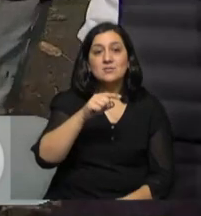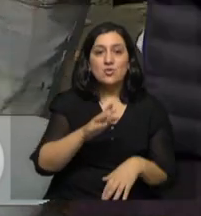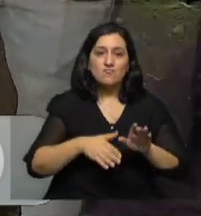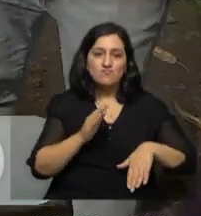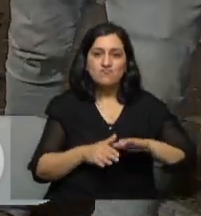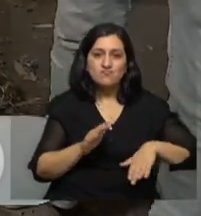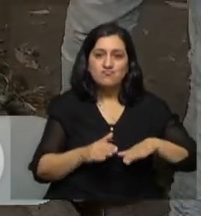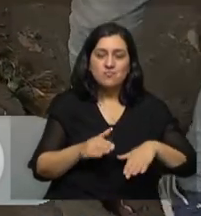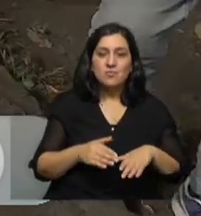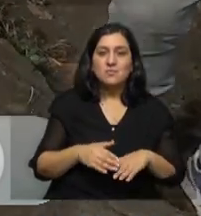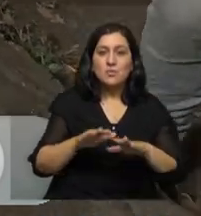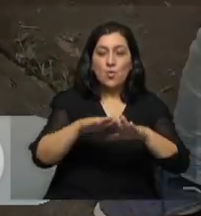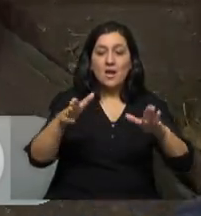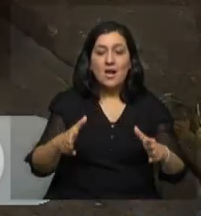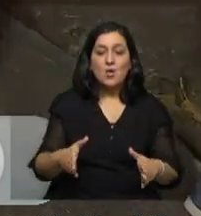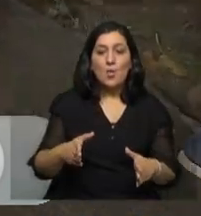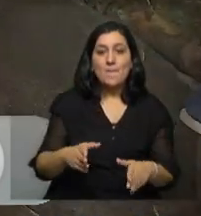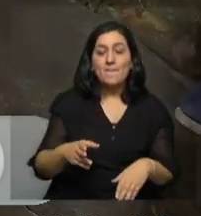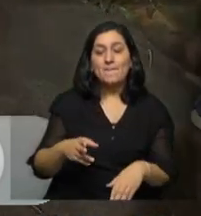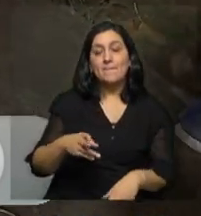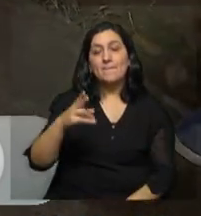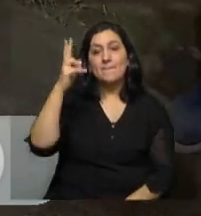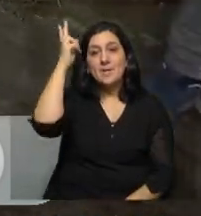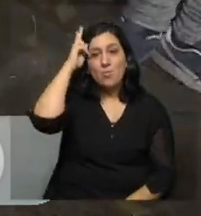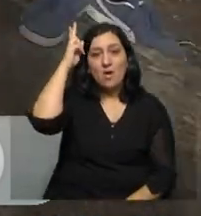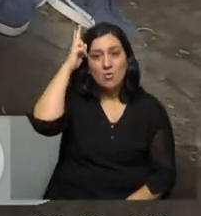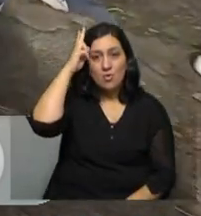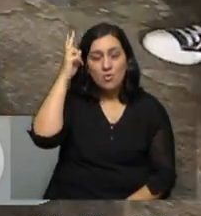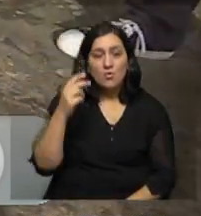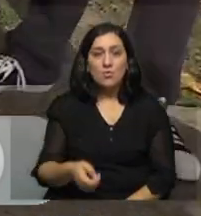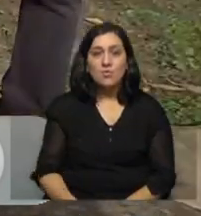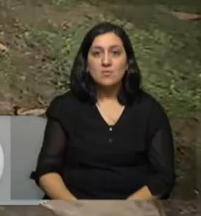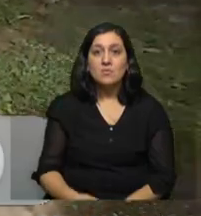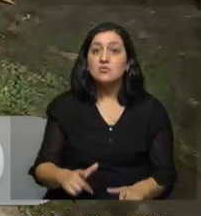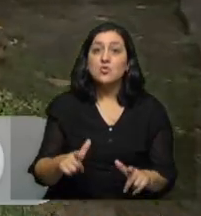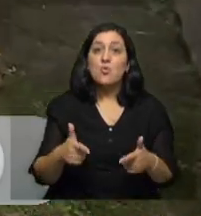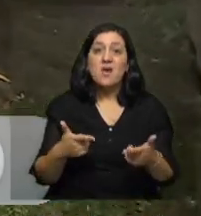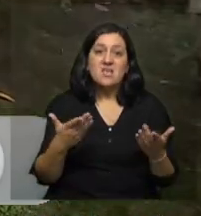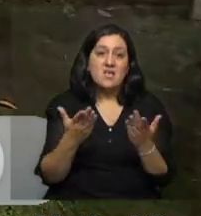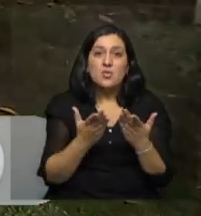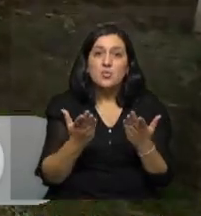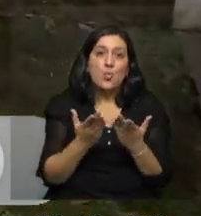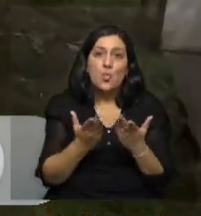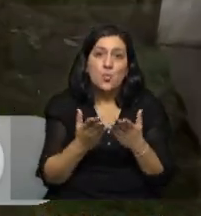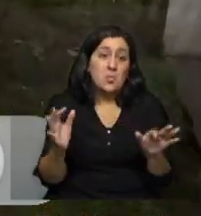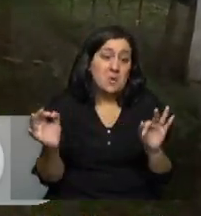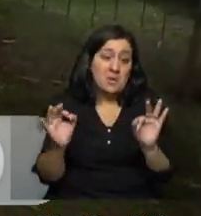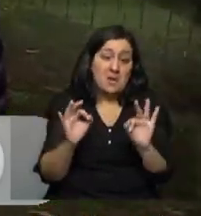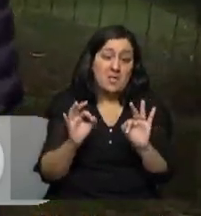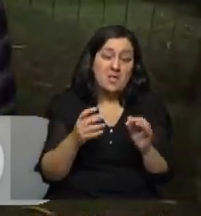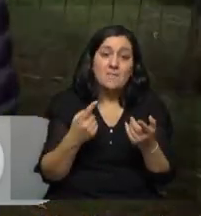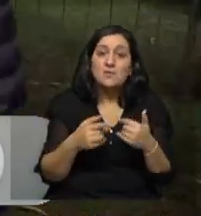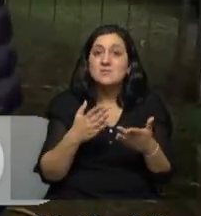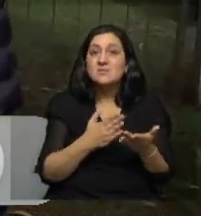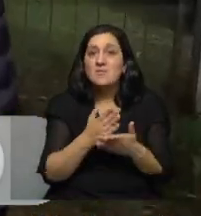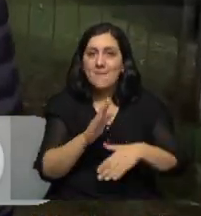del cajón peruano. Sí, exacto. Sí. Porque en realidad no tengo ningún estudio con respecto a ningún instrumento y siempre como